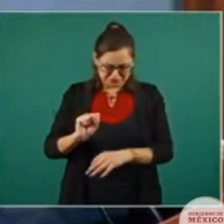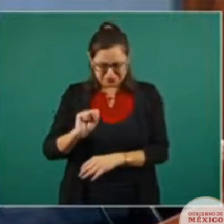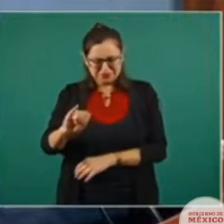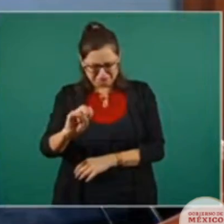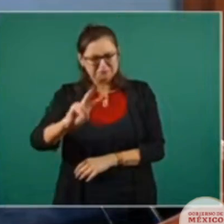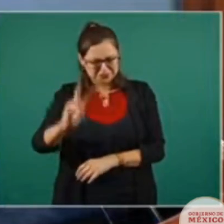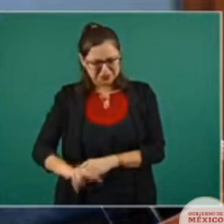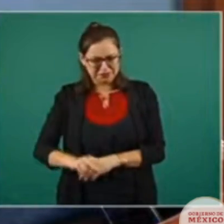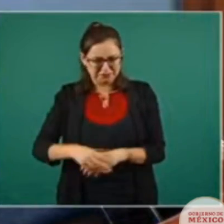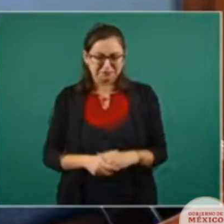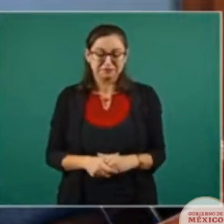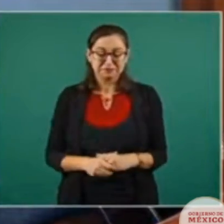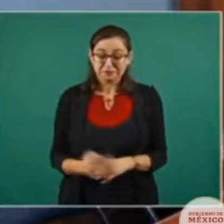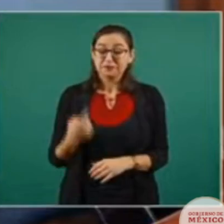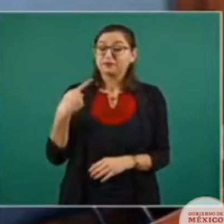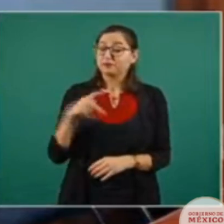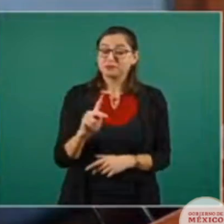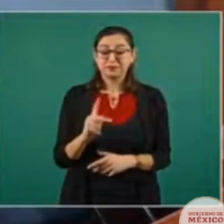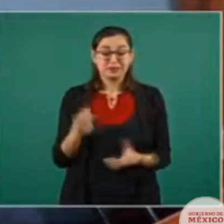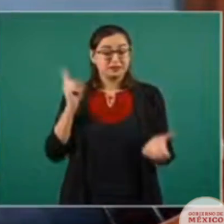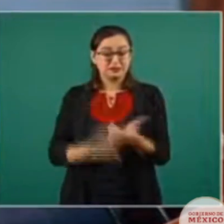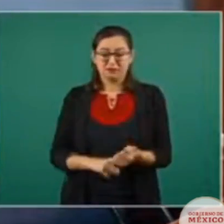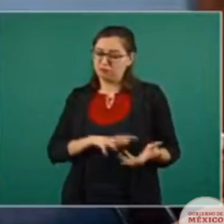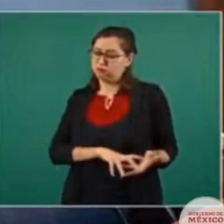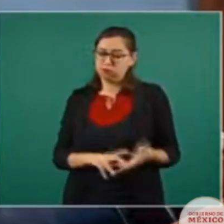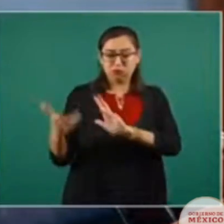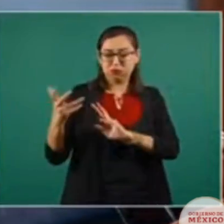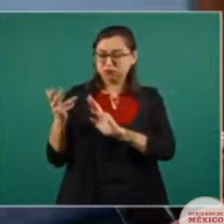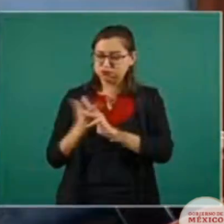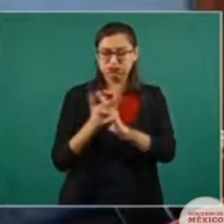Sí, pero tremendamente violento,